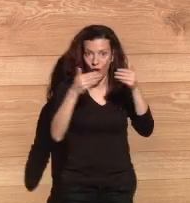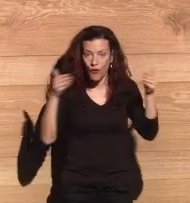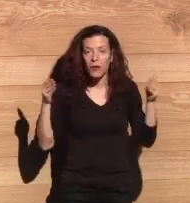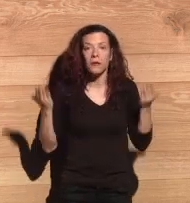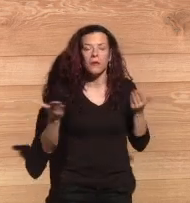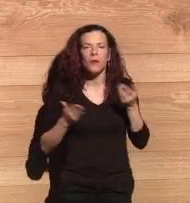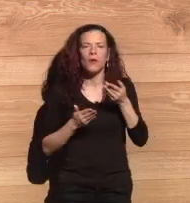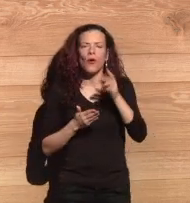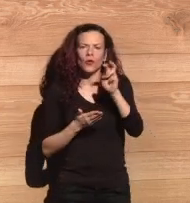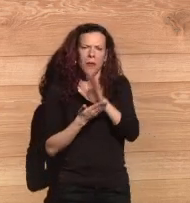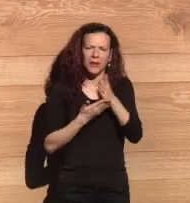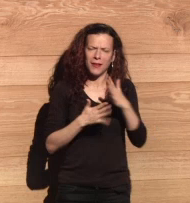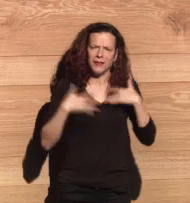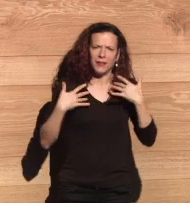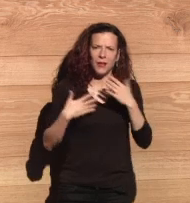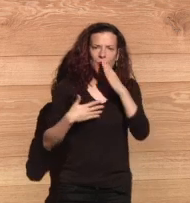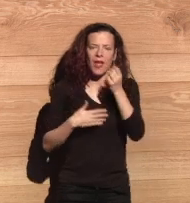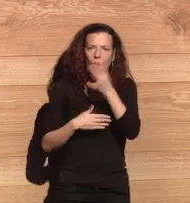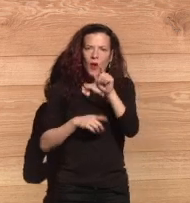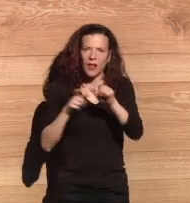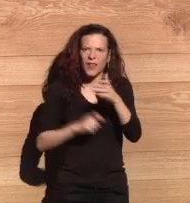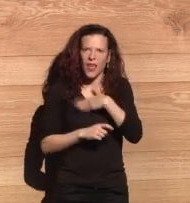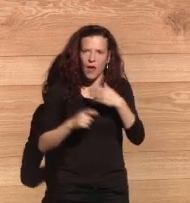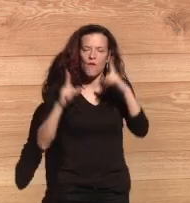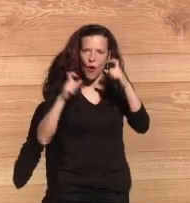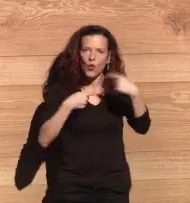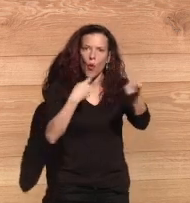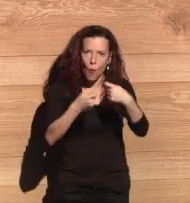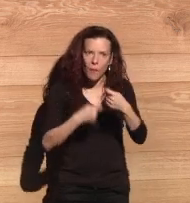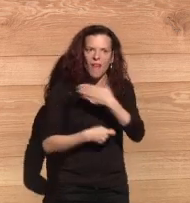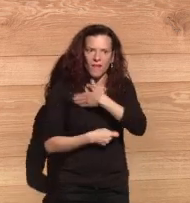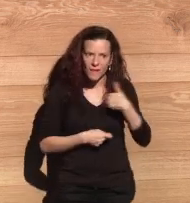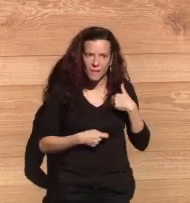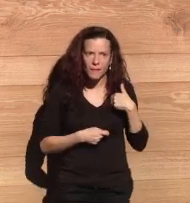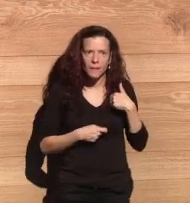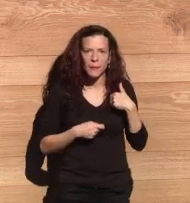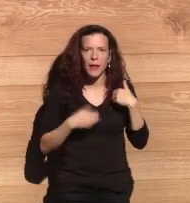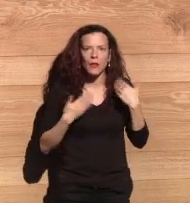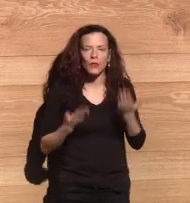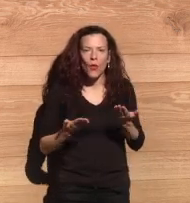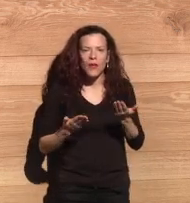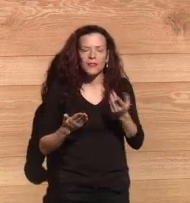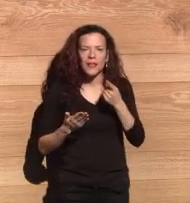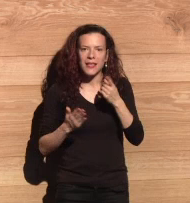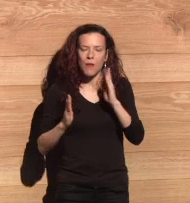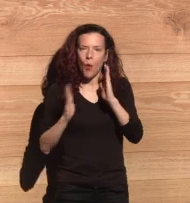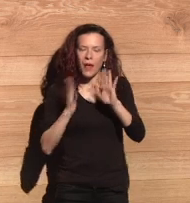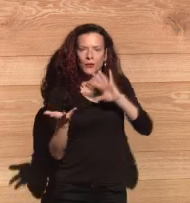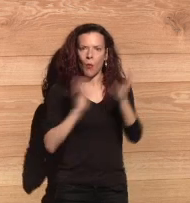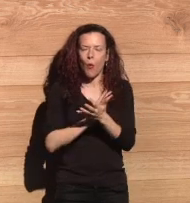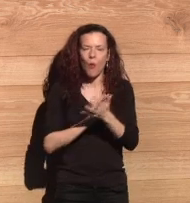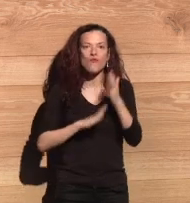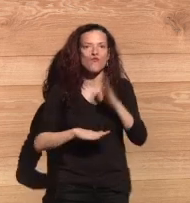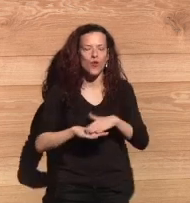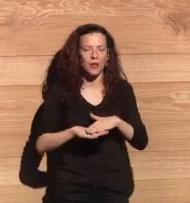fue que había gente, galeristas, que estaban dispuestos a comprar las fotos. Entonces, ¿dónde está el punto de inflexión aquí? Pues que de